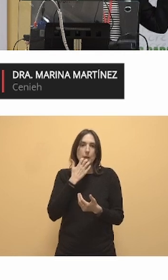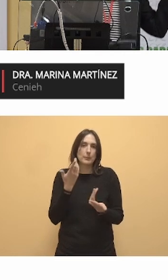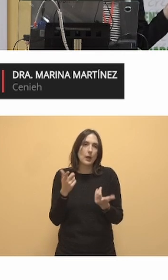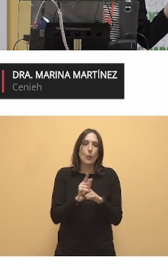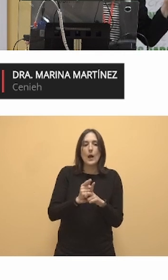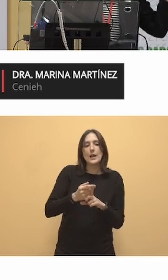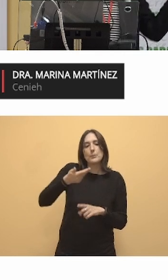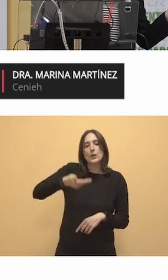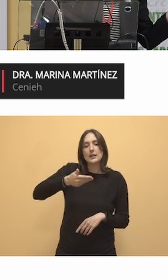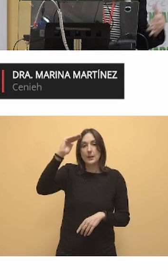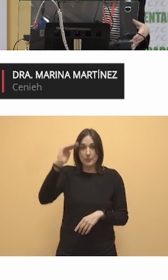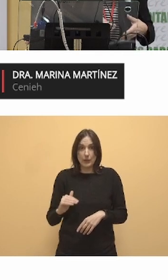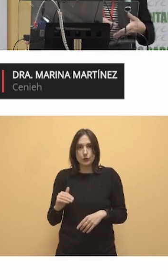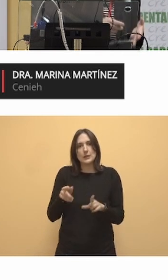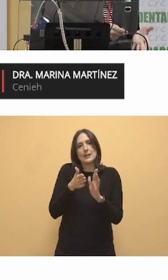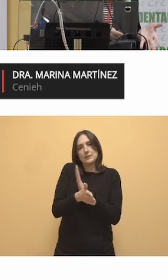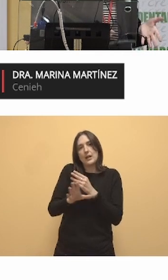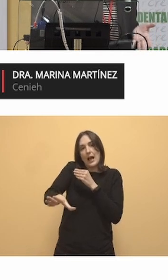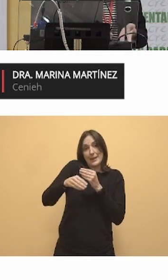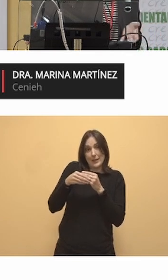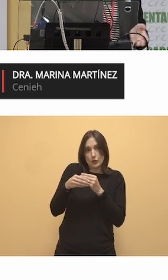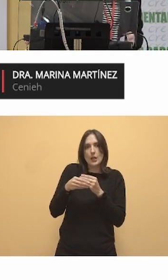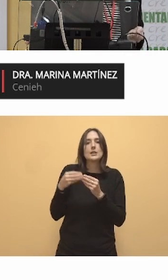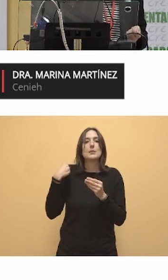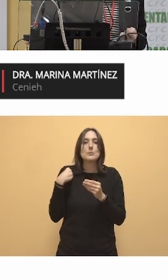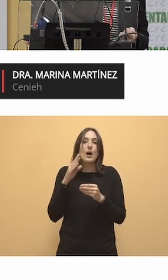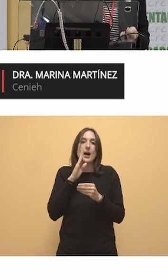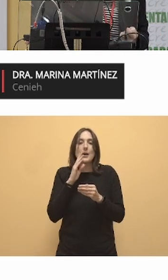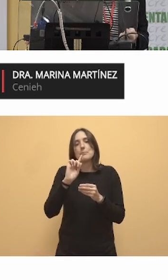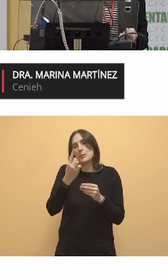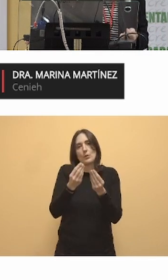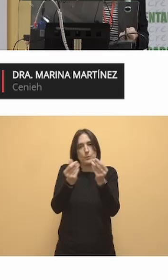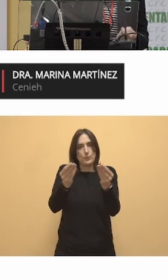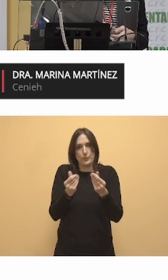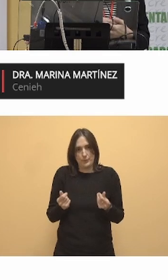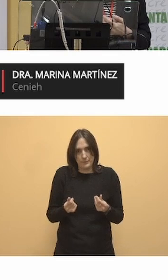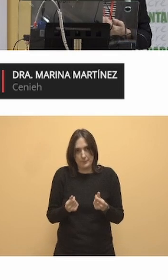menos importantes, las accesorias, son las primeras que se van perdiendo.